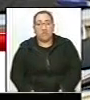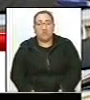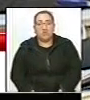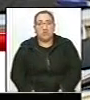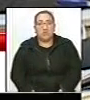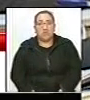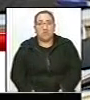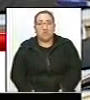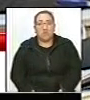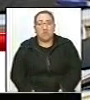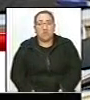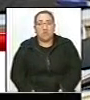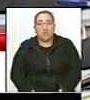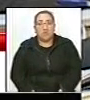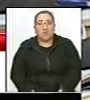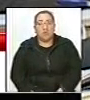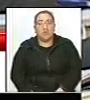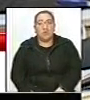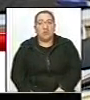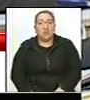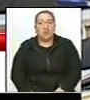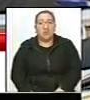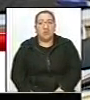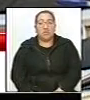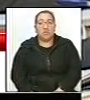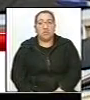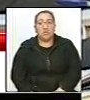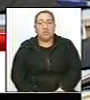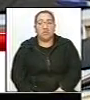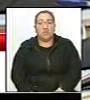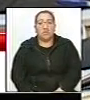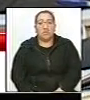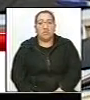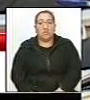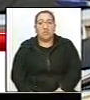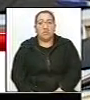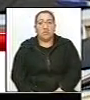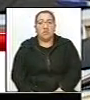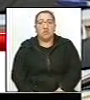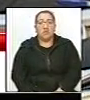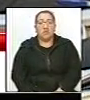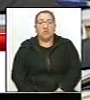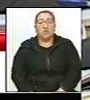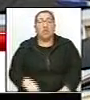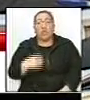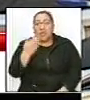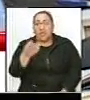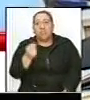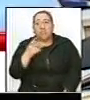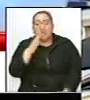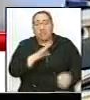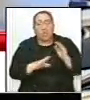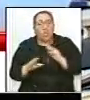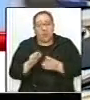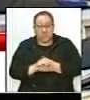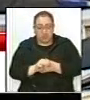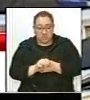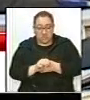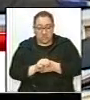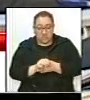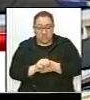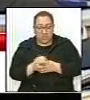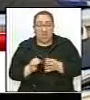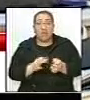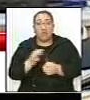y demás, con este otro tema, ¿no? En una zona tradicional de producción. Así que le transmito esta preocupación de la